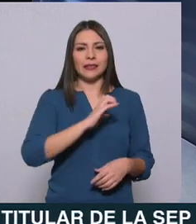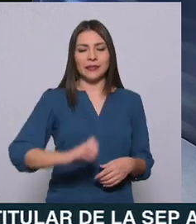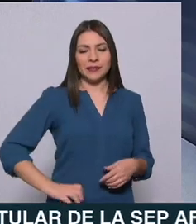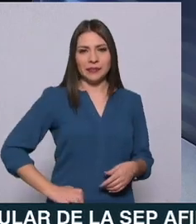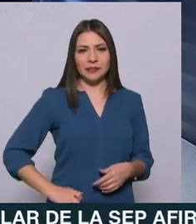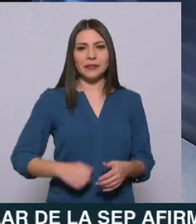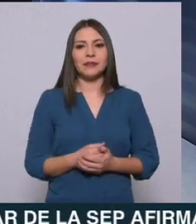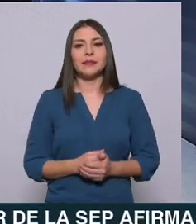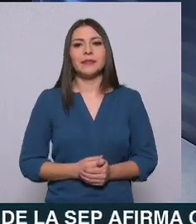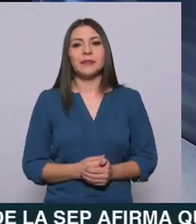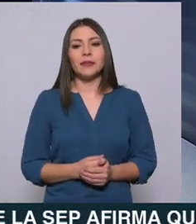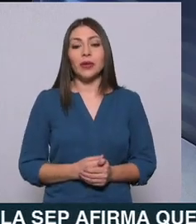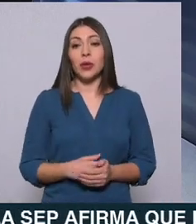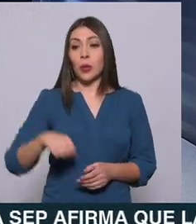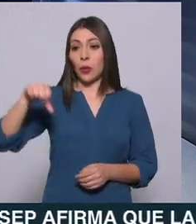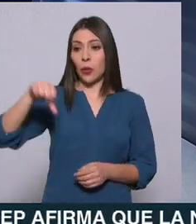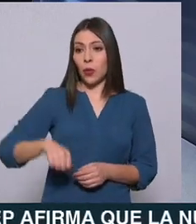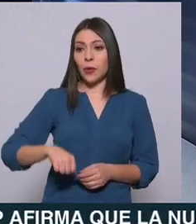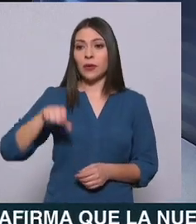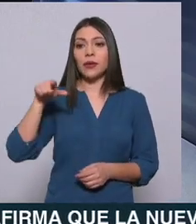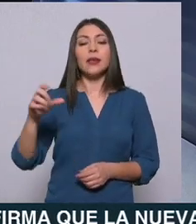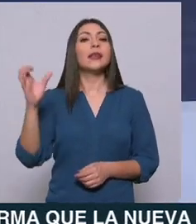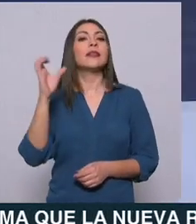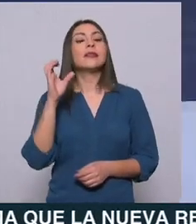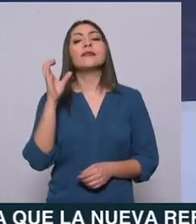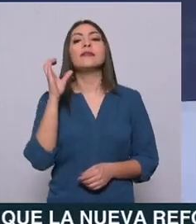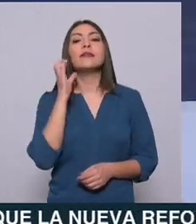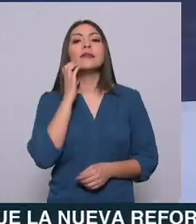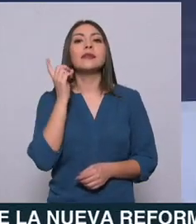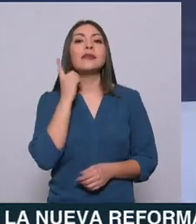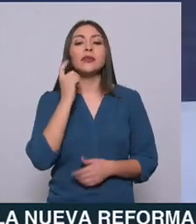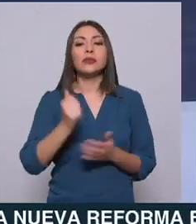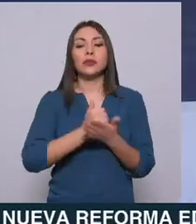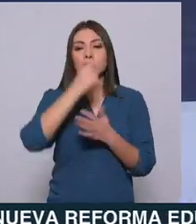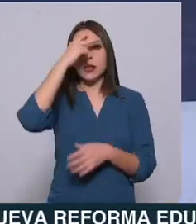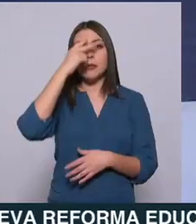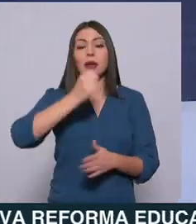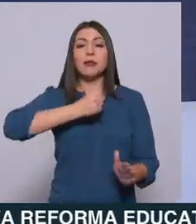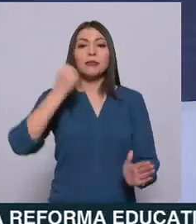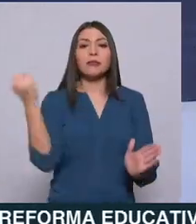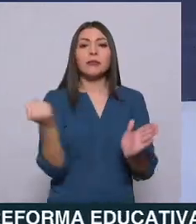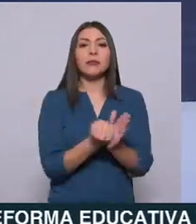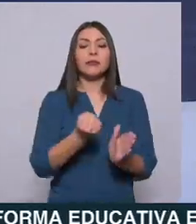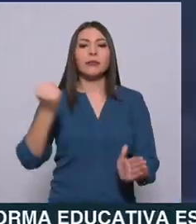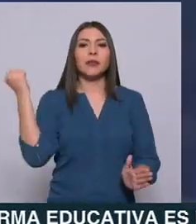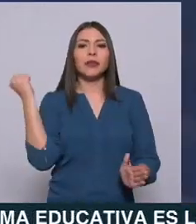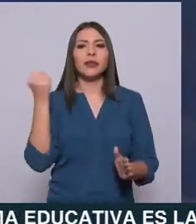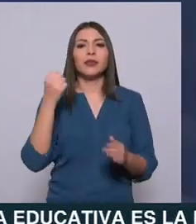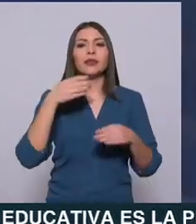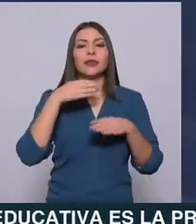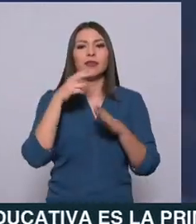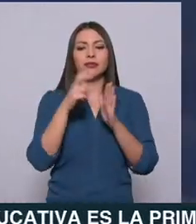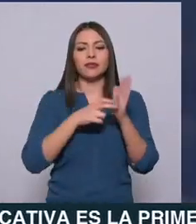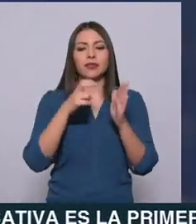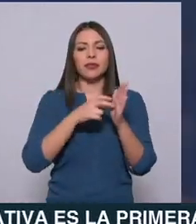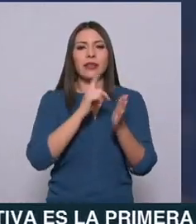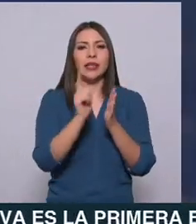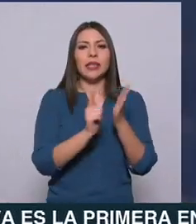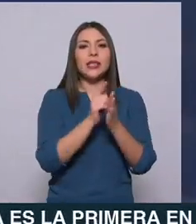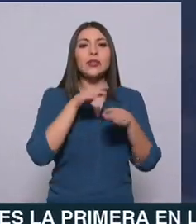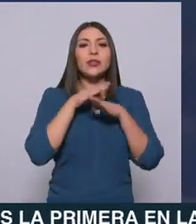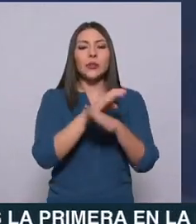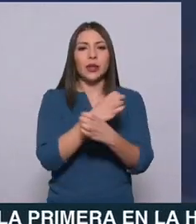se aprueba en el Congreso de la Ciudad de México la reforma educativa, ¿no es así? Así es. El día de hoy tuvimos un debate